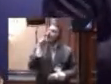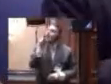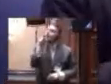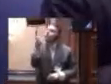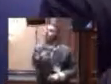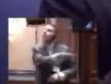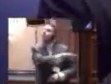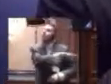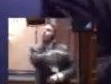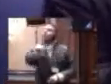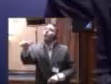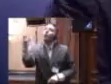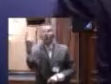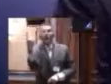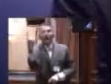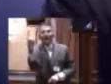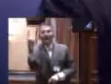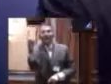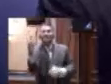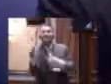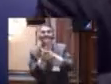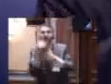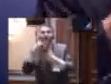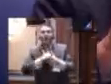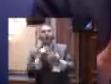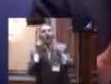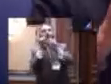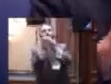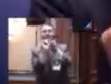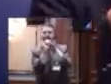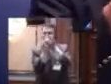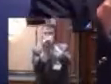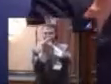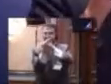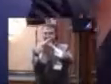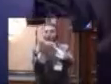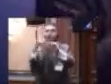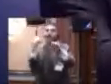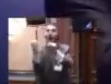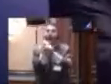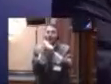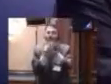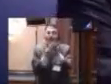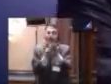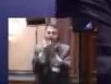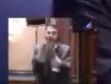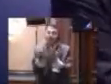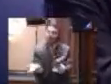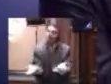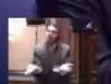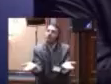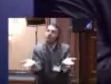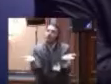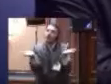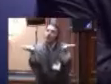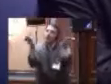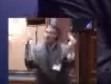haga que esta transformación que ya ocurrió, porque aquí ya no hay el viejo